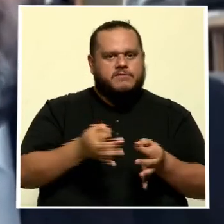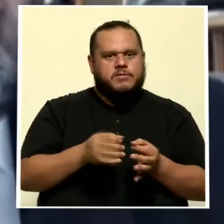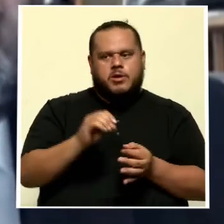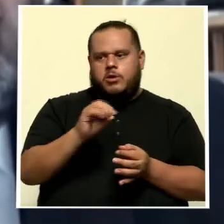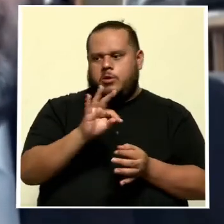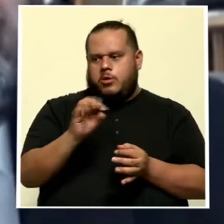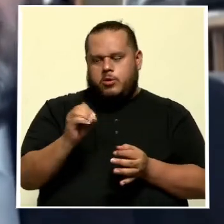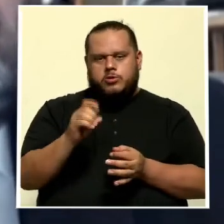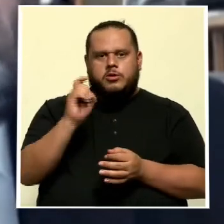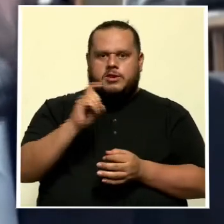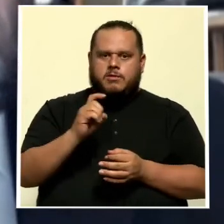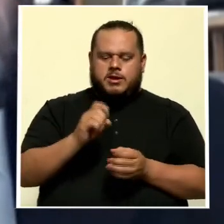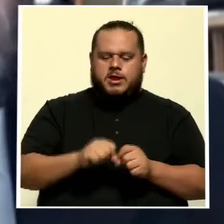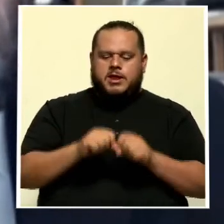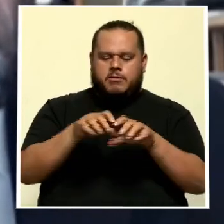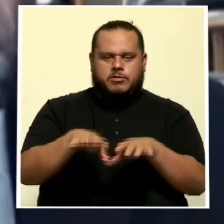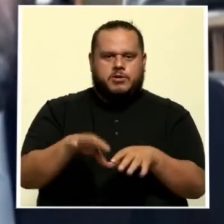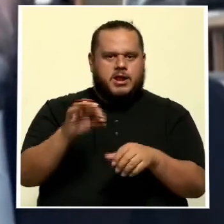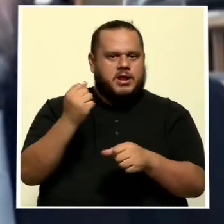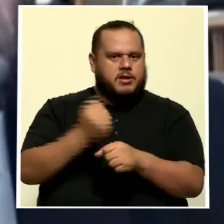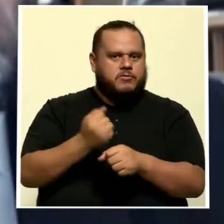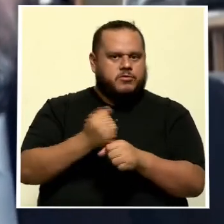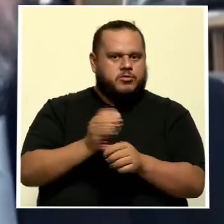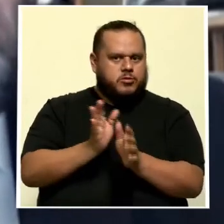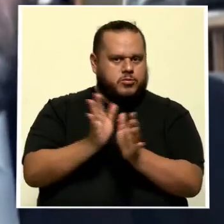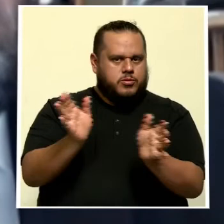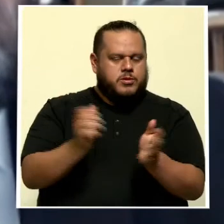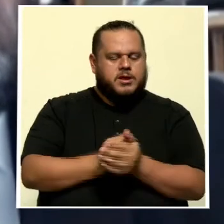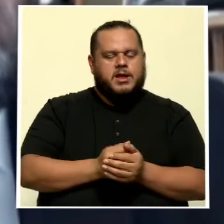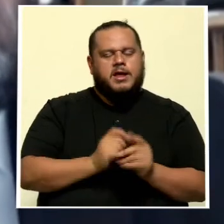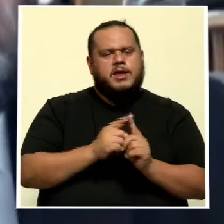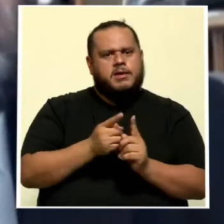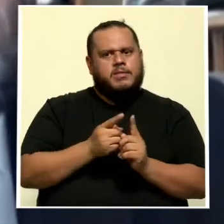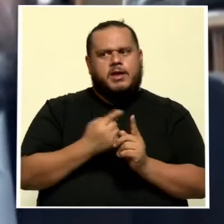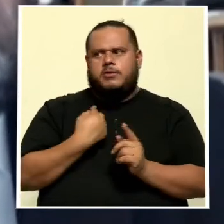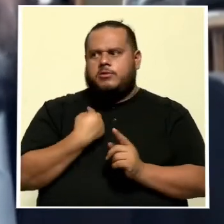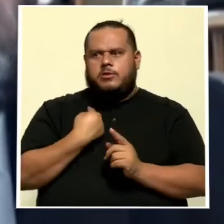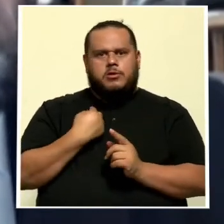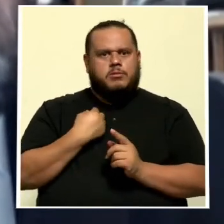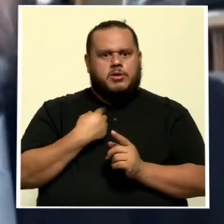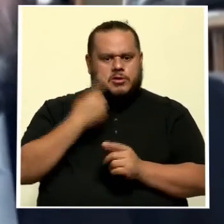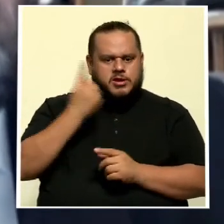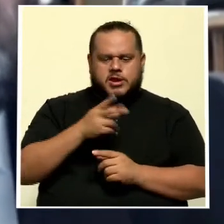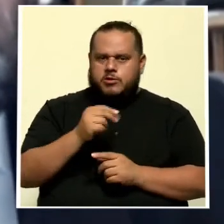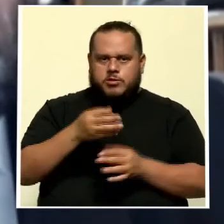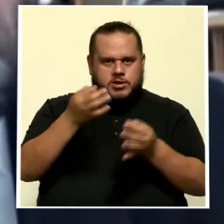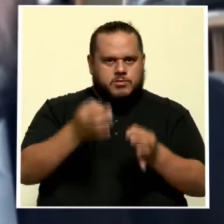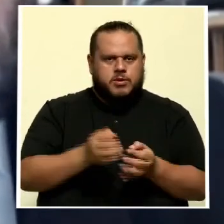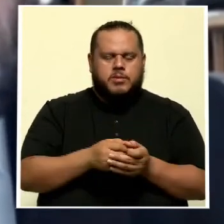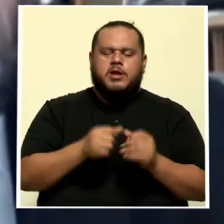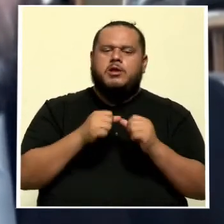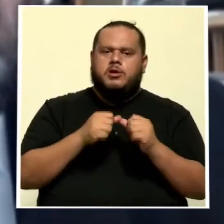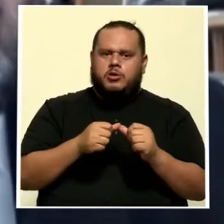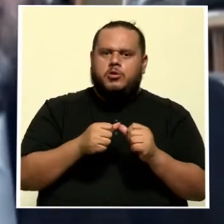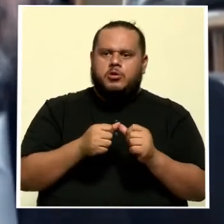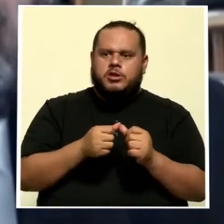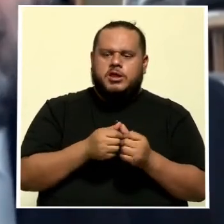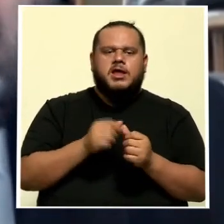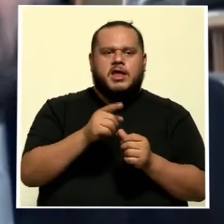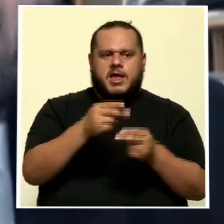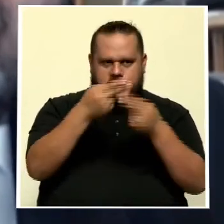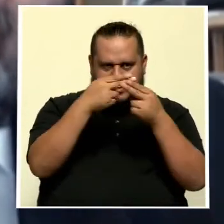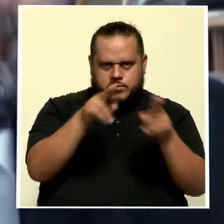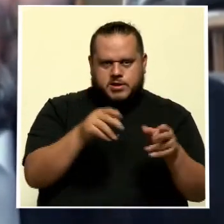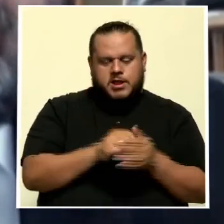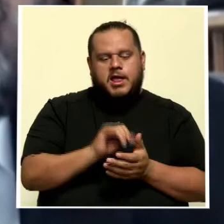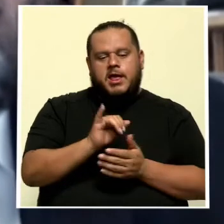que abandonar la función pública, por supuesto, ¿verdad? Pero mientras la sentencia no esté firme, lo sigue cubriendo la presunción de inocencia. Eso es lo